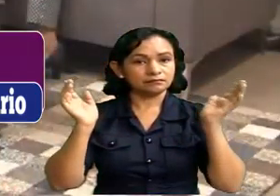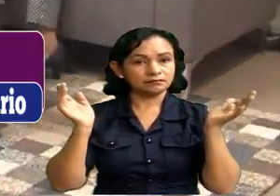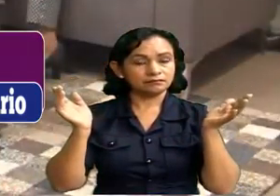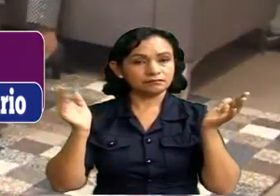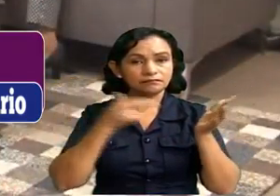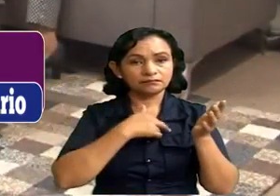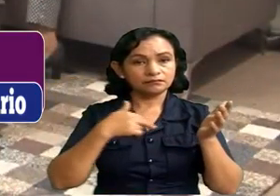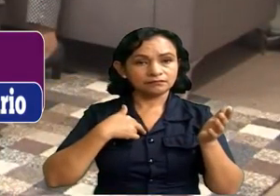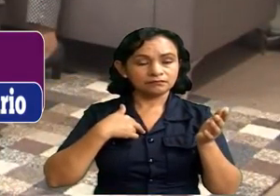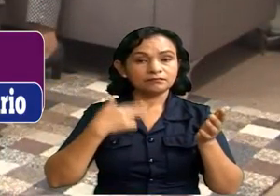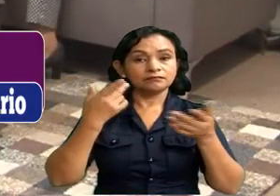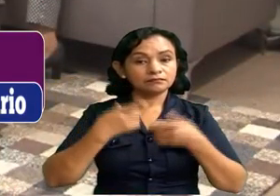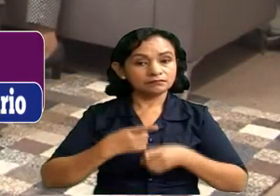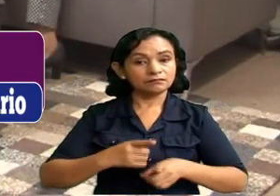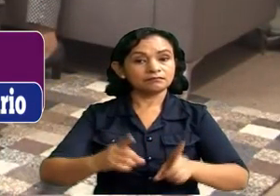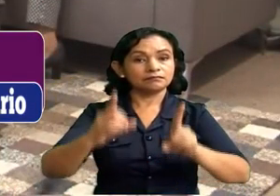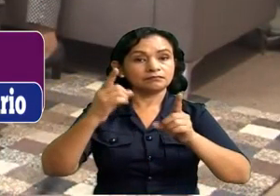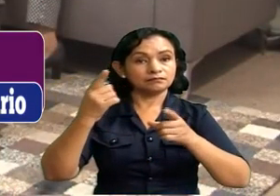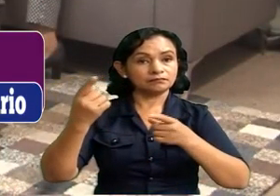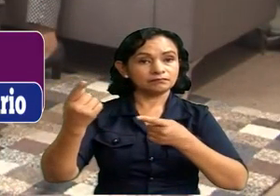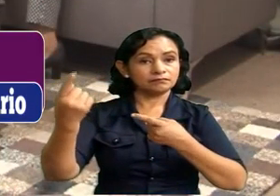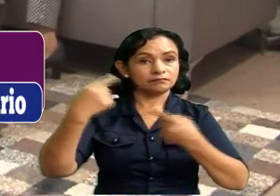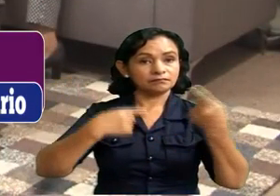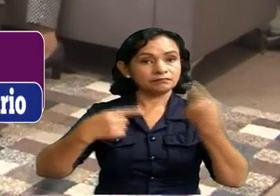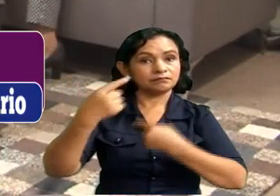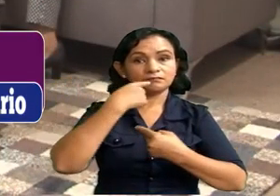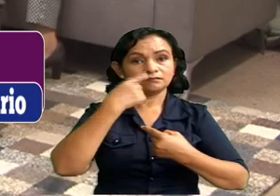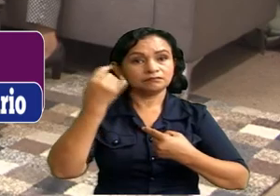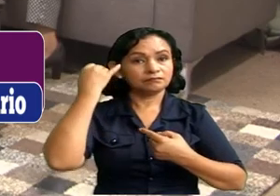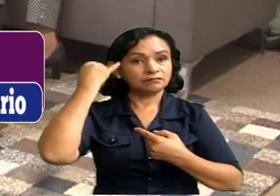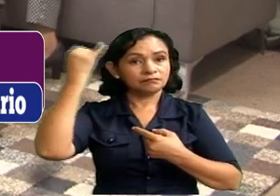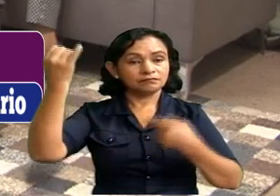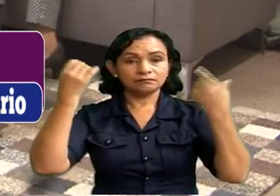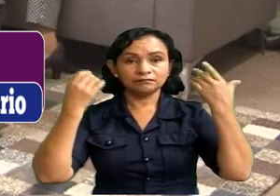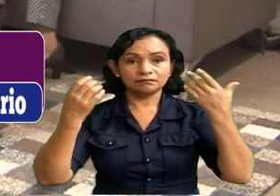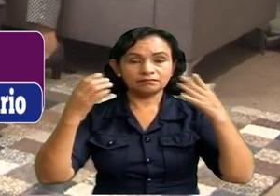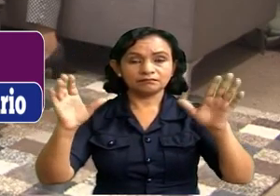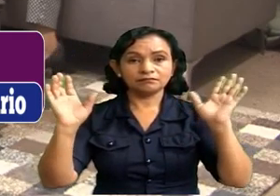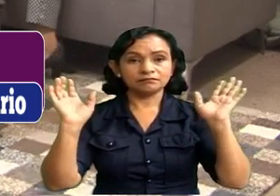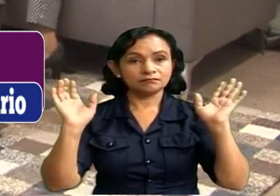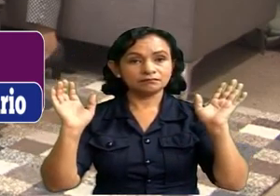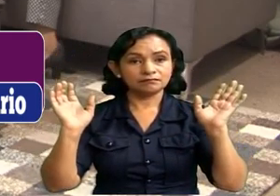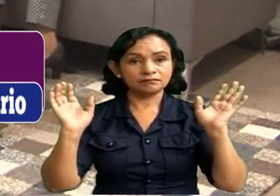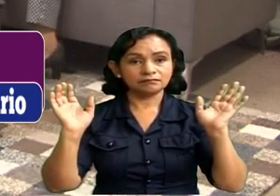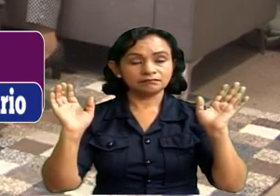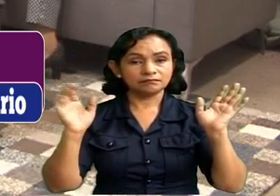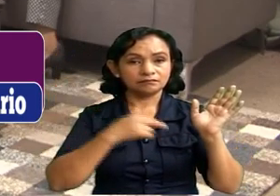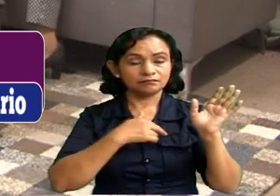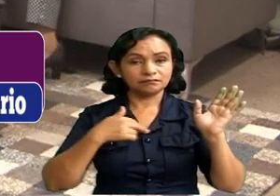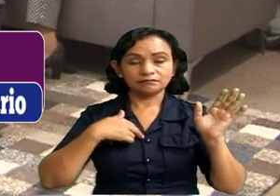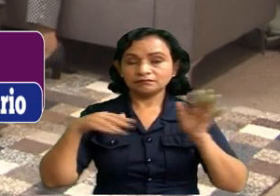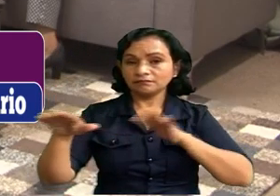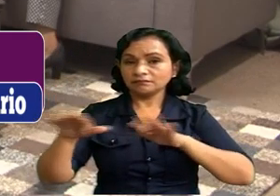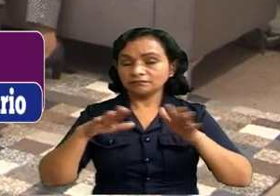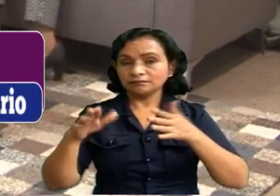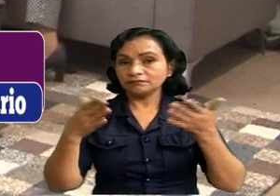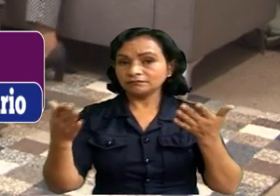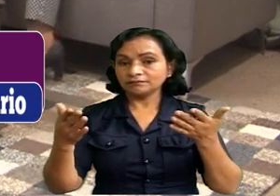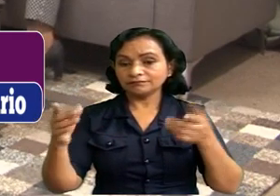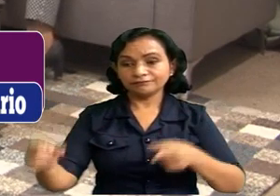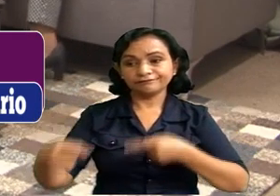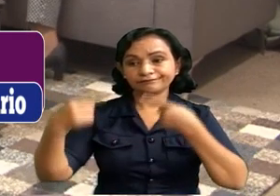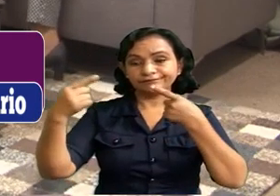está lacerando la dignidad nuestra, nos acusan y nos inventan cualquier cosa y a veces nosotros no lo podemos enfrentar. Ese tipo de